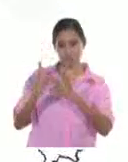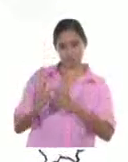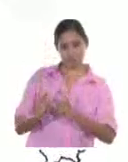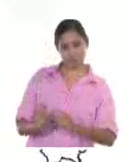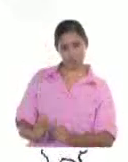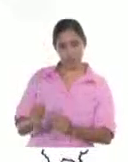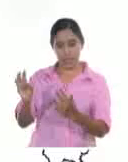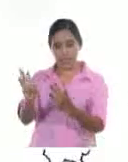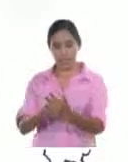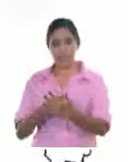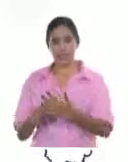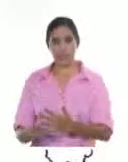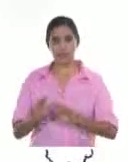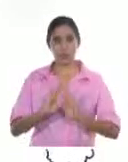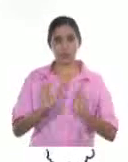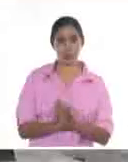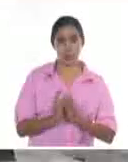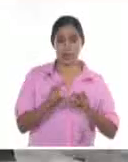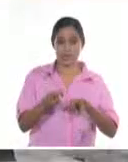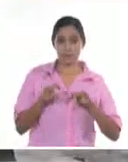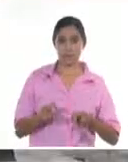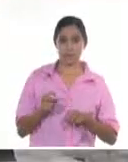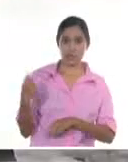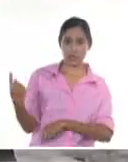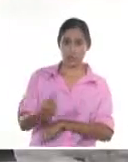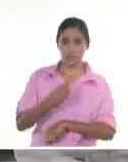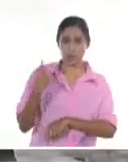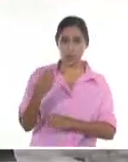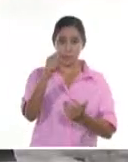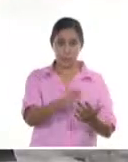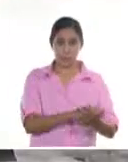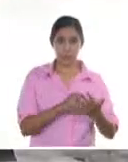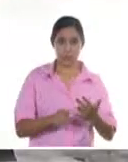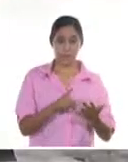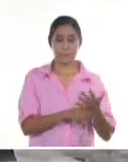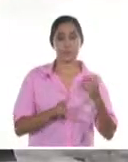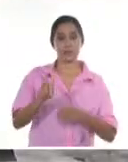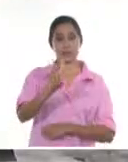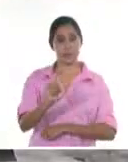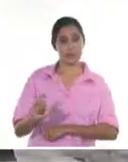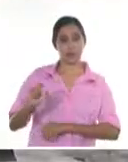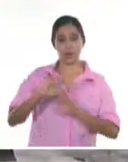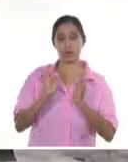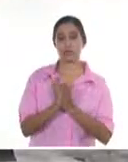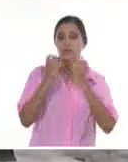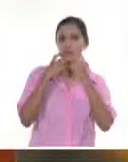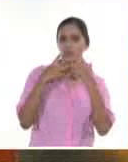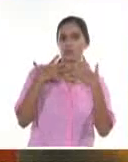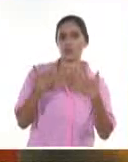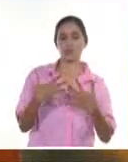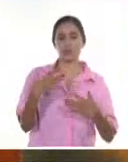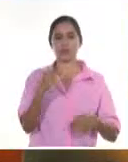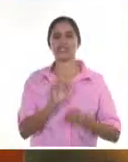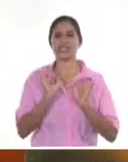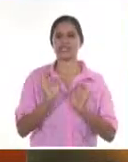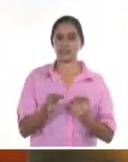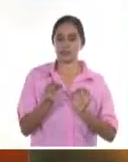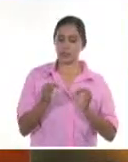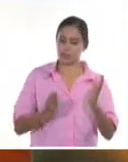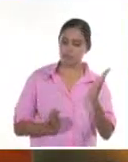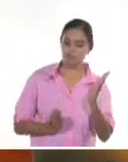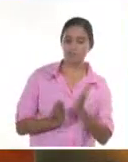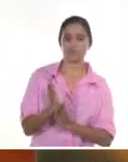Asamblea Nacional del Poder Popular y al pueblo villaclareño está presente en cada instancia de